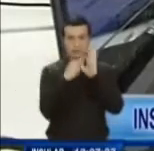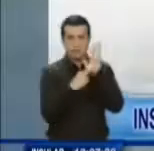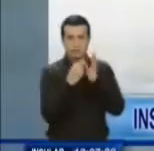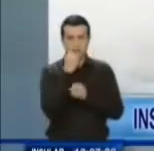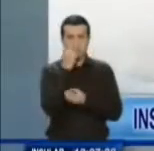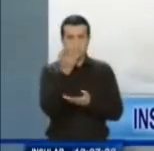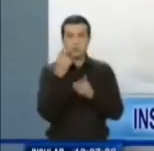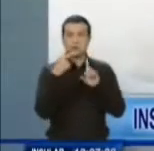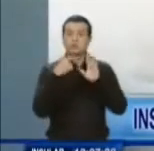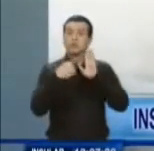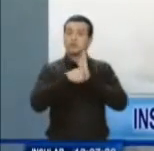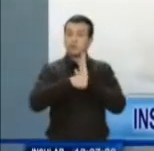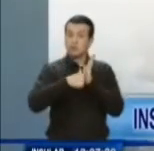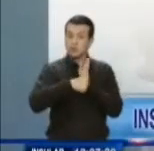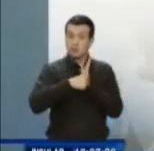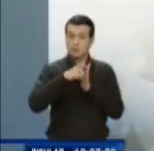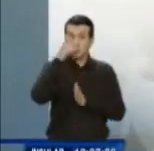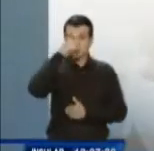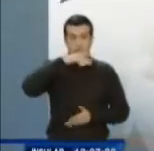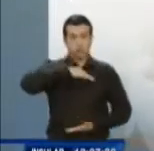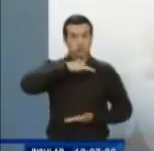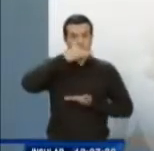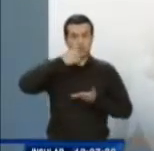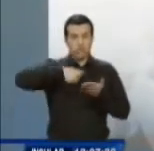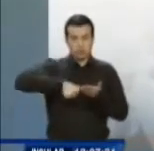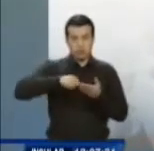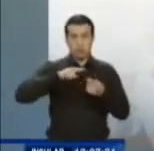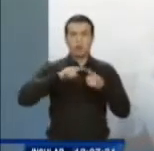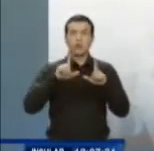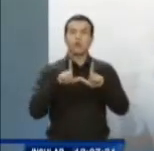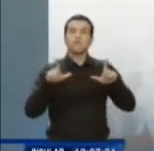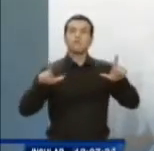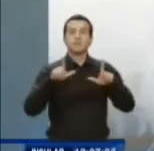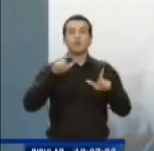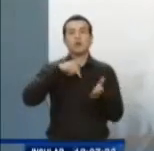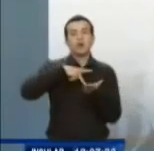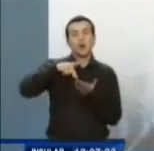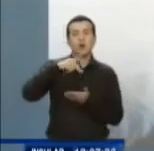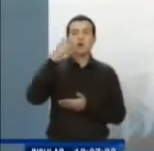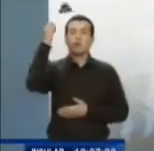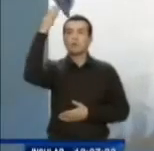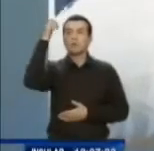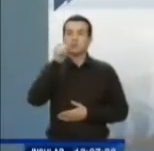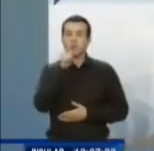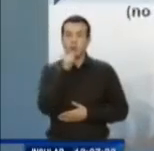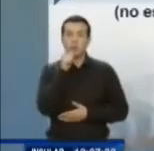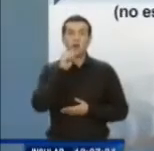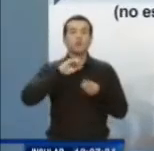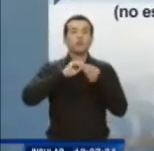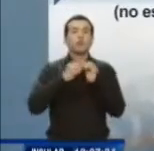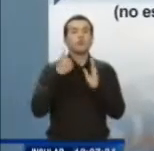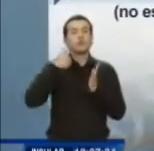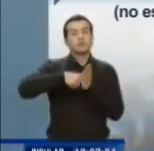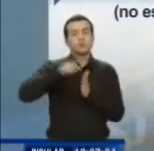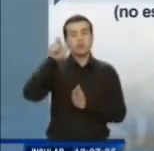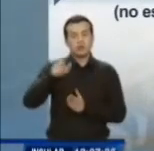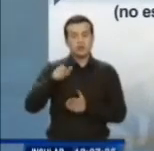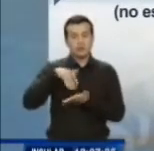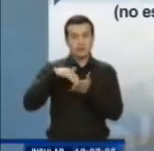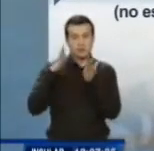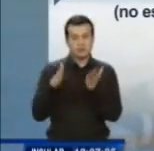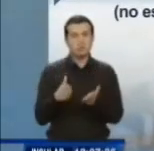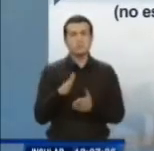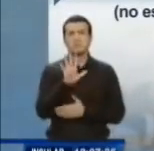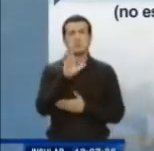requisitos: cédula de identidad del representante, planilla de energía eléctrica, número de cédula del aspirante. El procedimiento no toma